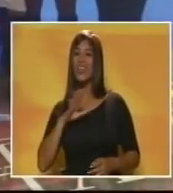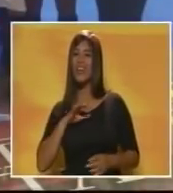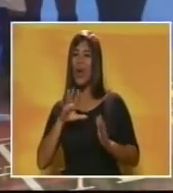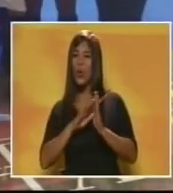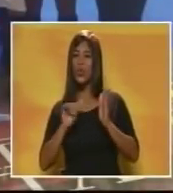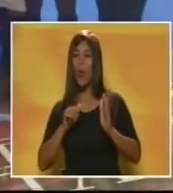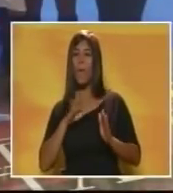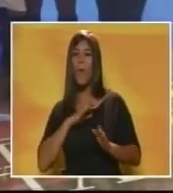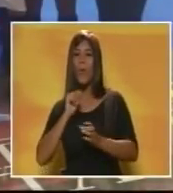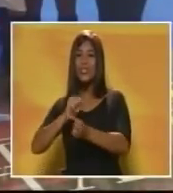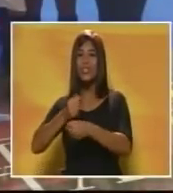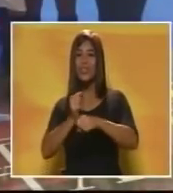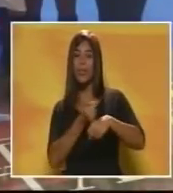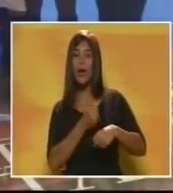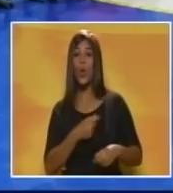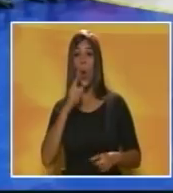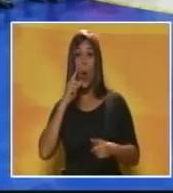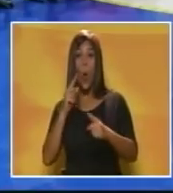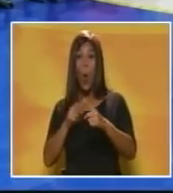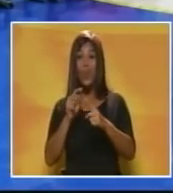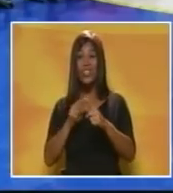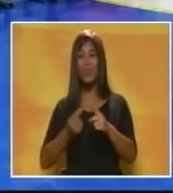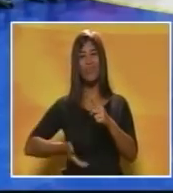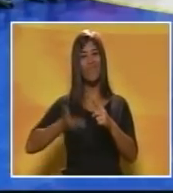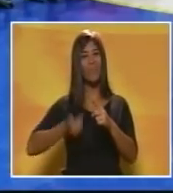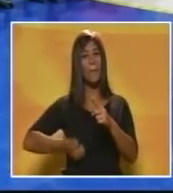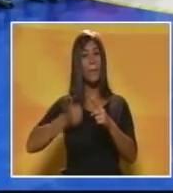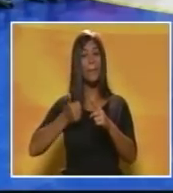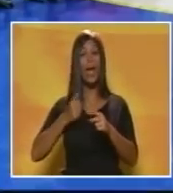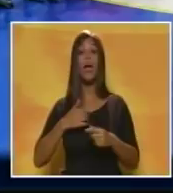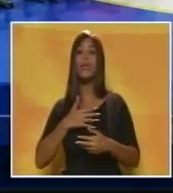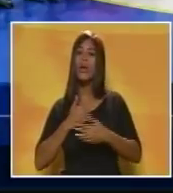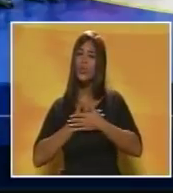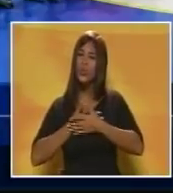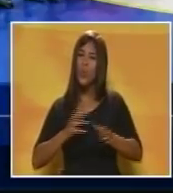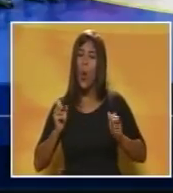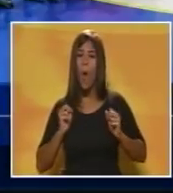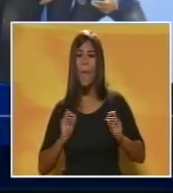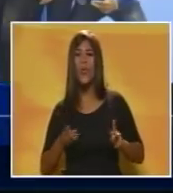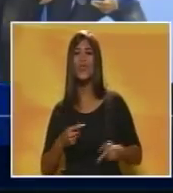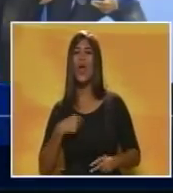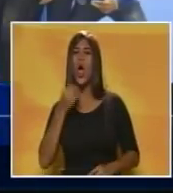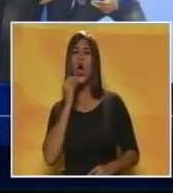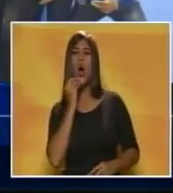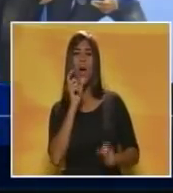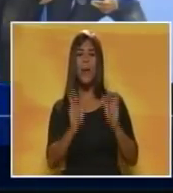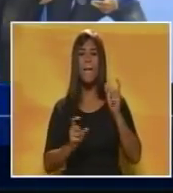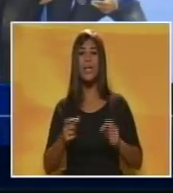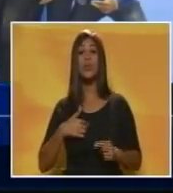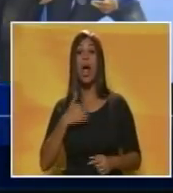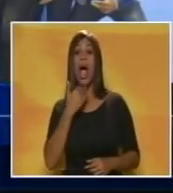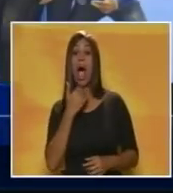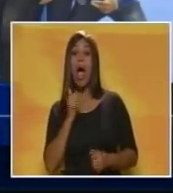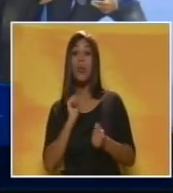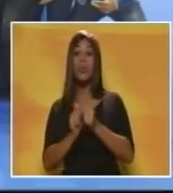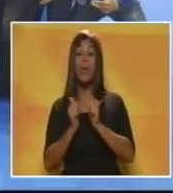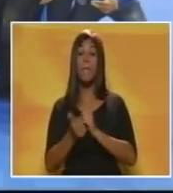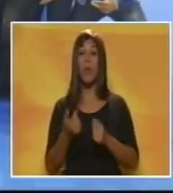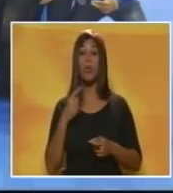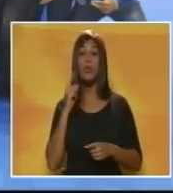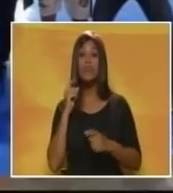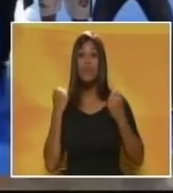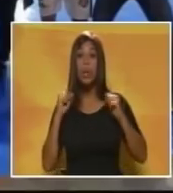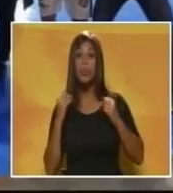estado del Tamacuro. Su propósito fundamental es brindar una oportunidad a la juventud de practicar alguna disciplina deportiva.